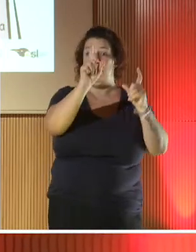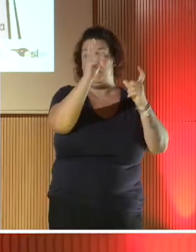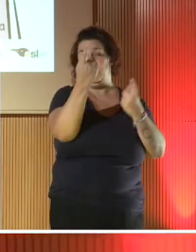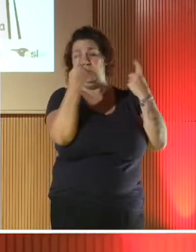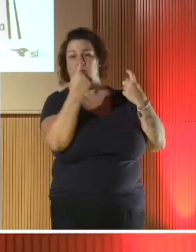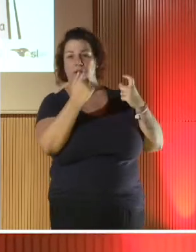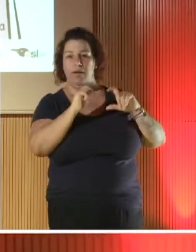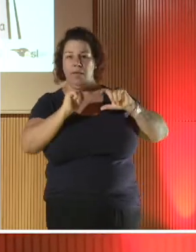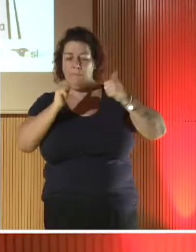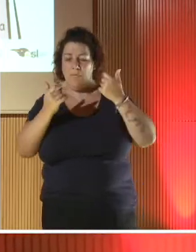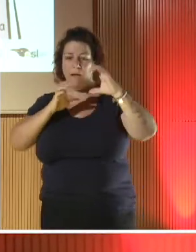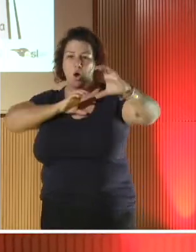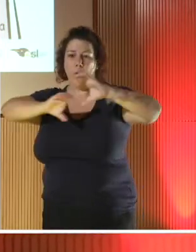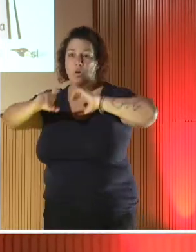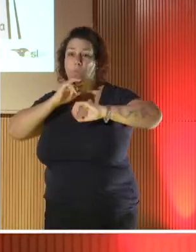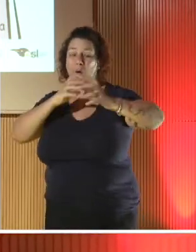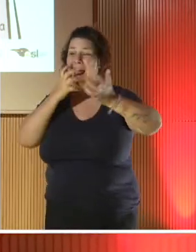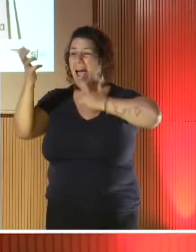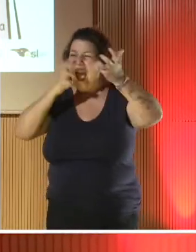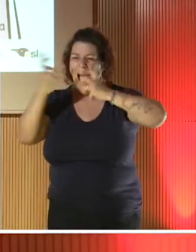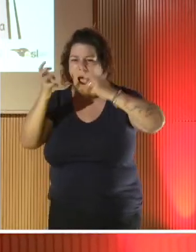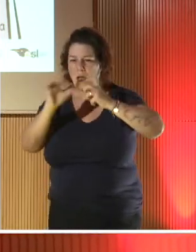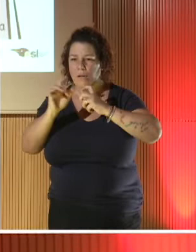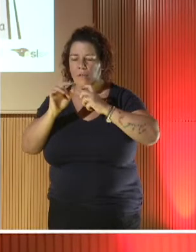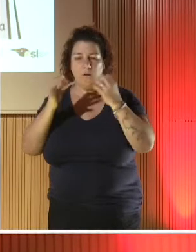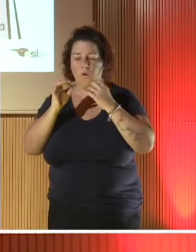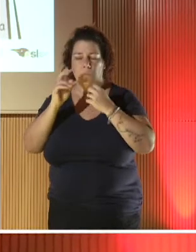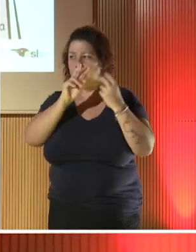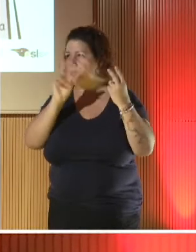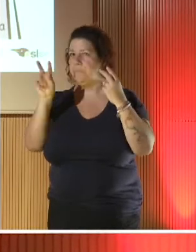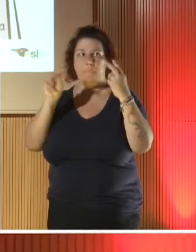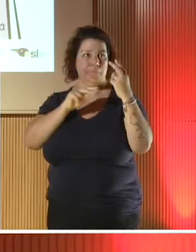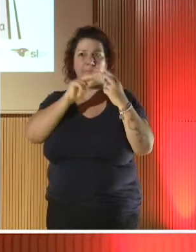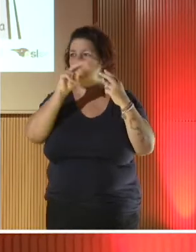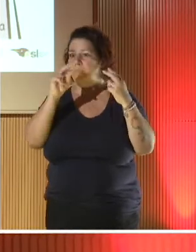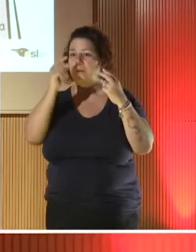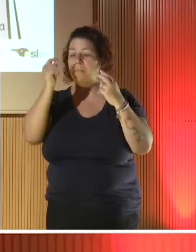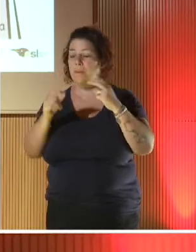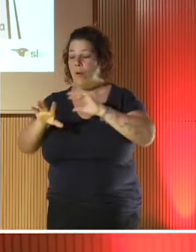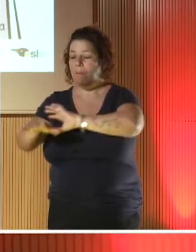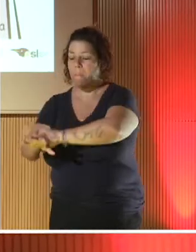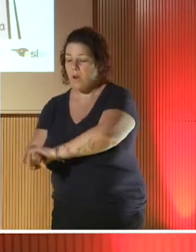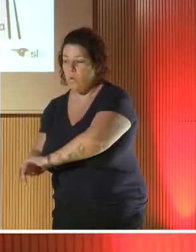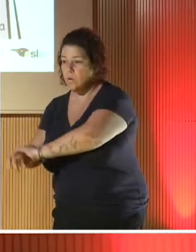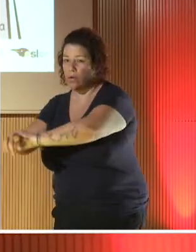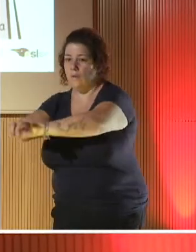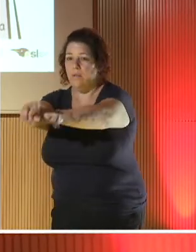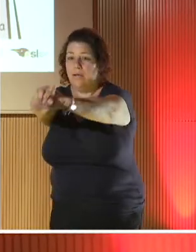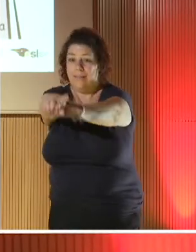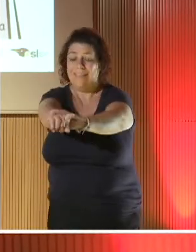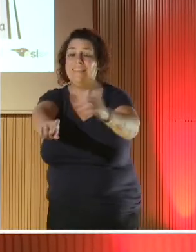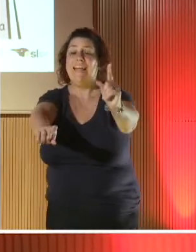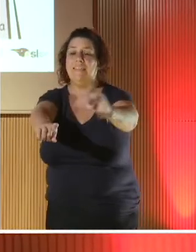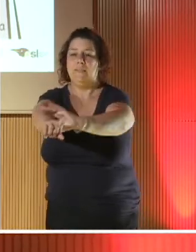tenía que empezar a comunicarse en vez de chillando, que ella ni siquiera fijaba la mirada, al menos cogiendo su manito, poniéndola así y señalando la